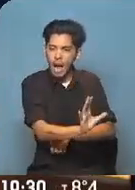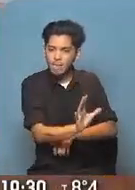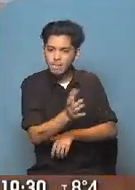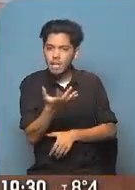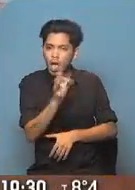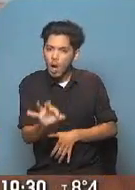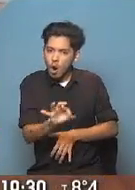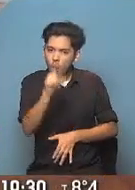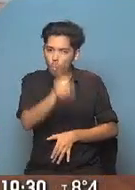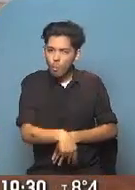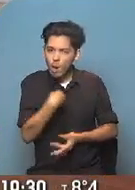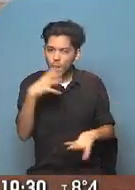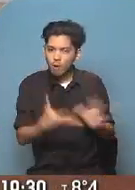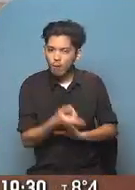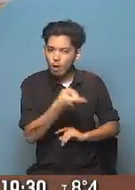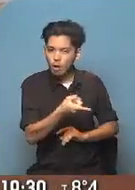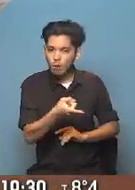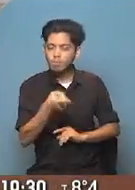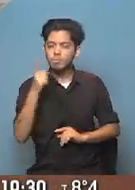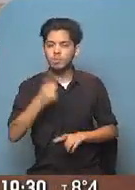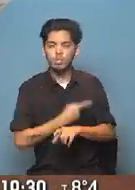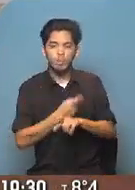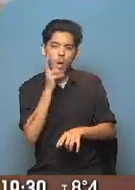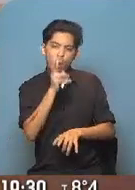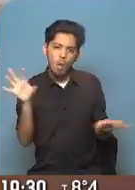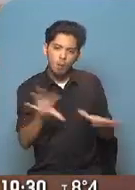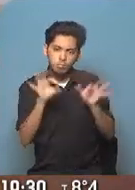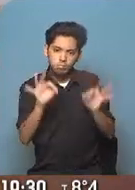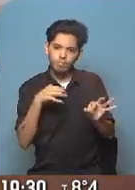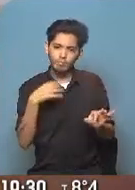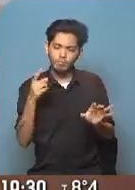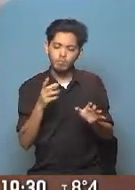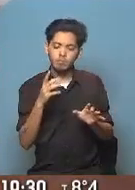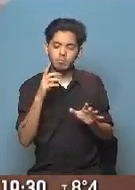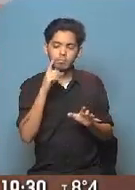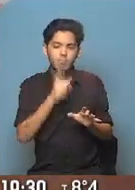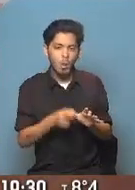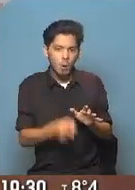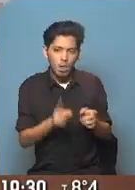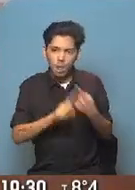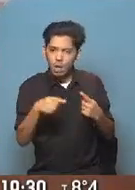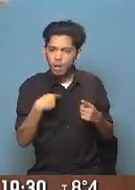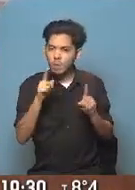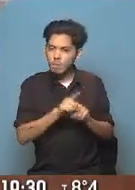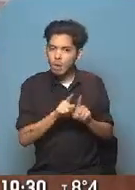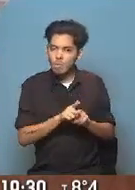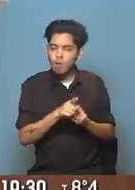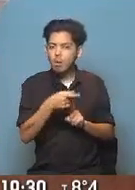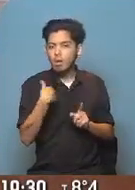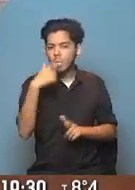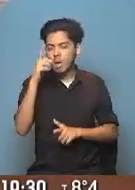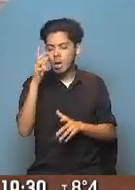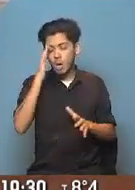ejerce una tarea de esas características no está previsto en absoluto no está permitido que las fuerzas armadas actúen en cuestiones de